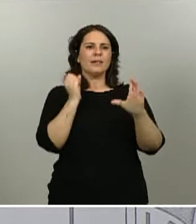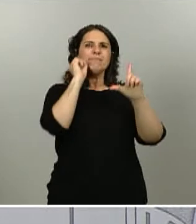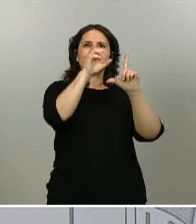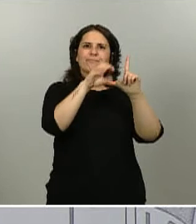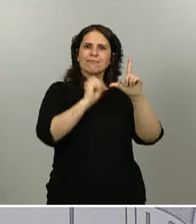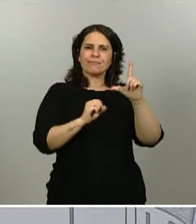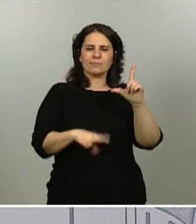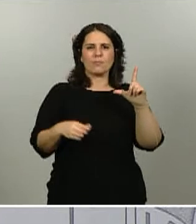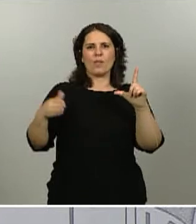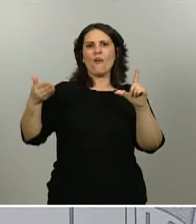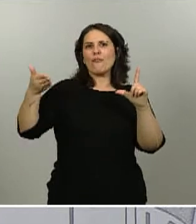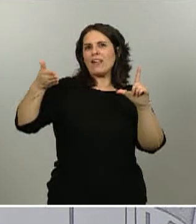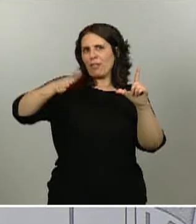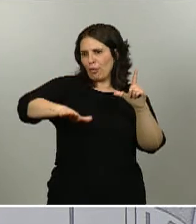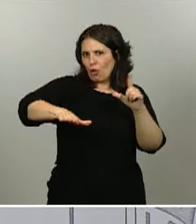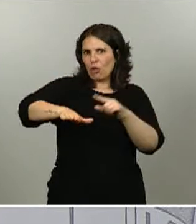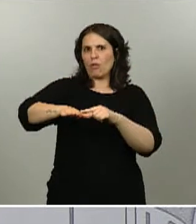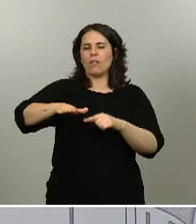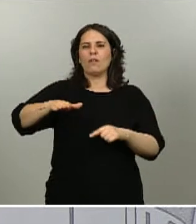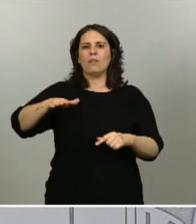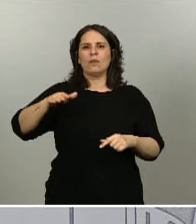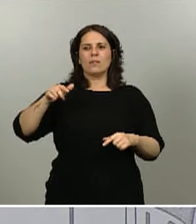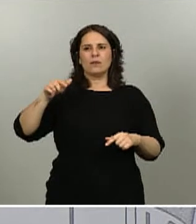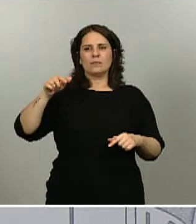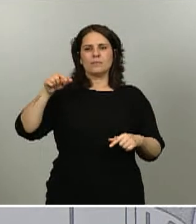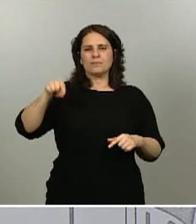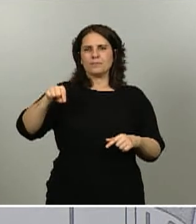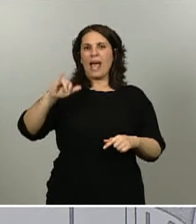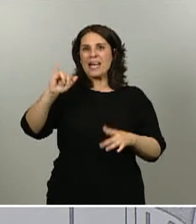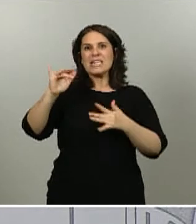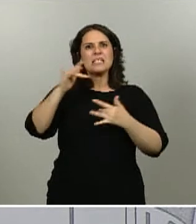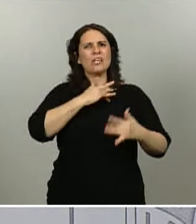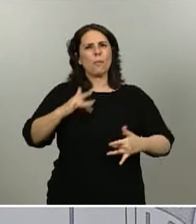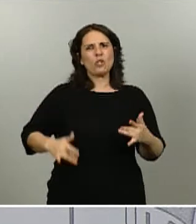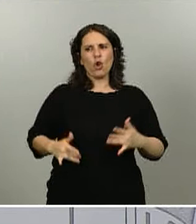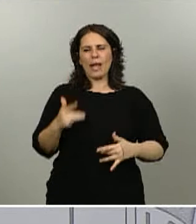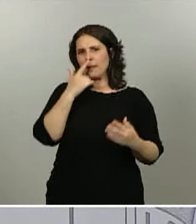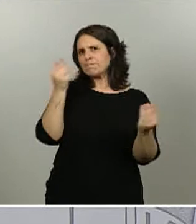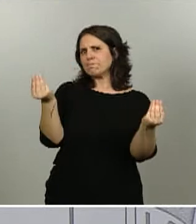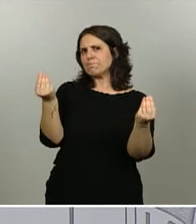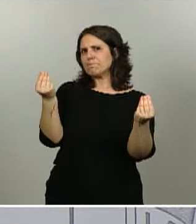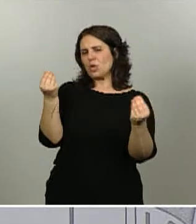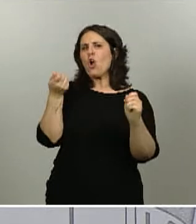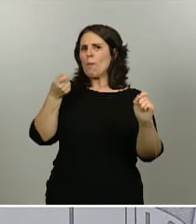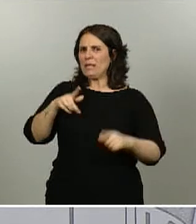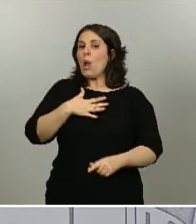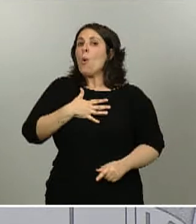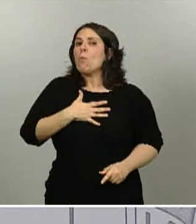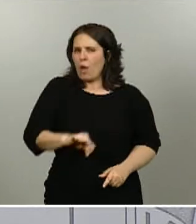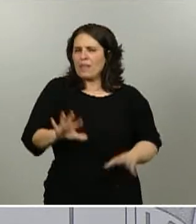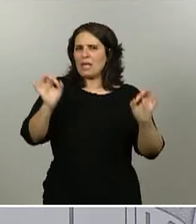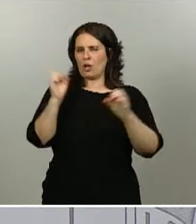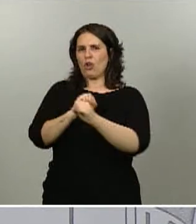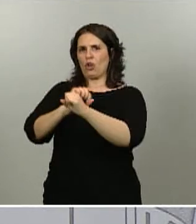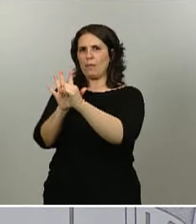fallecidos en los que había una sintomatología compatible, a saber si era por coronavirus o por otra